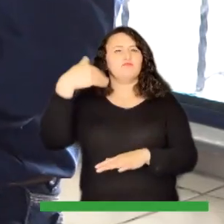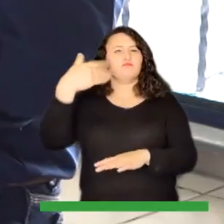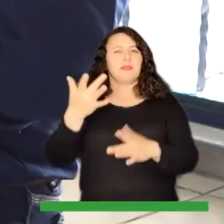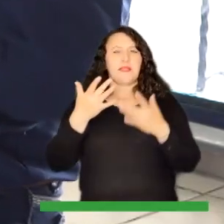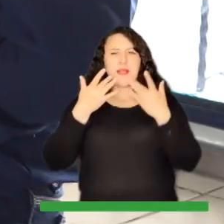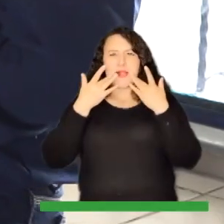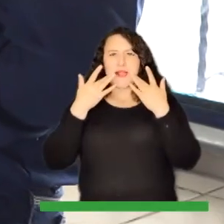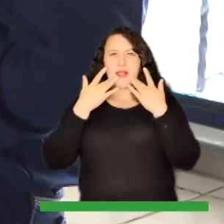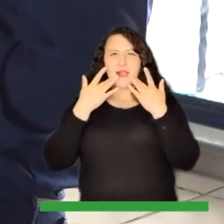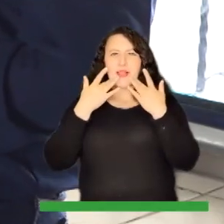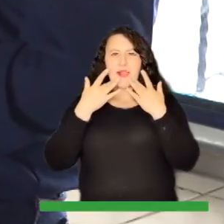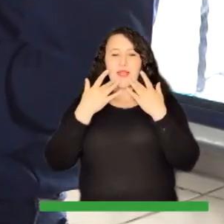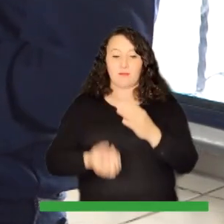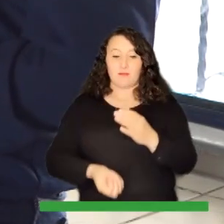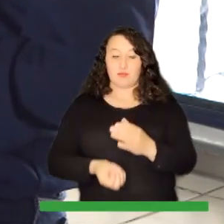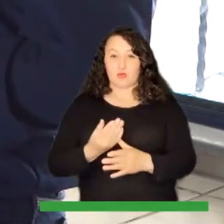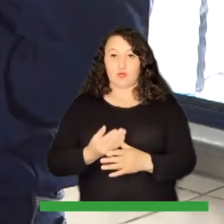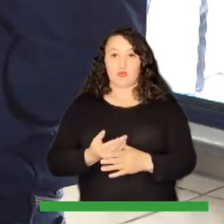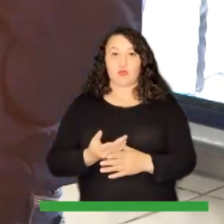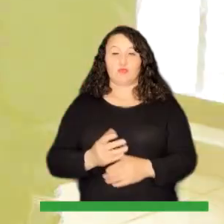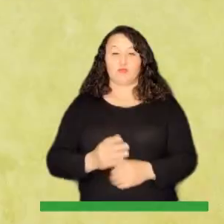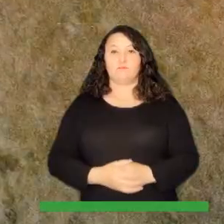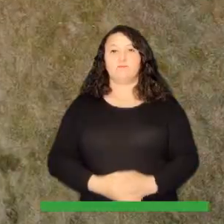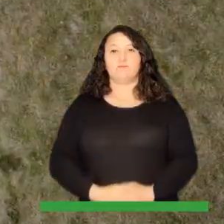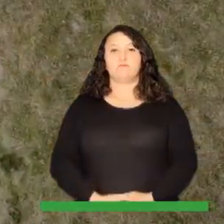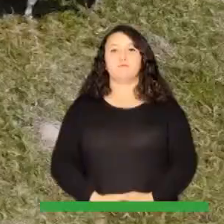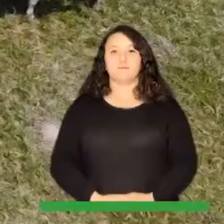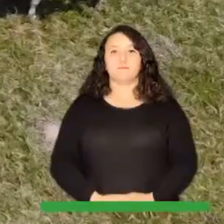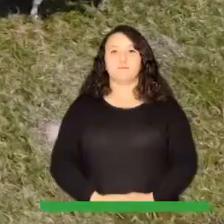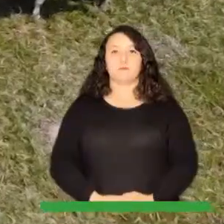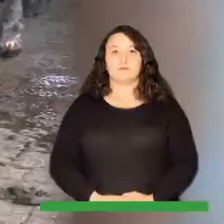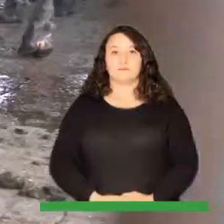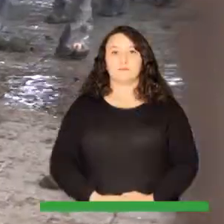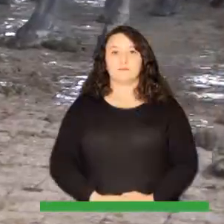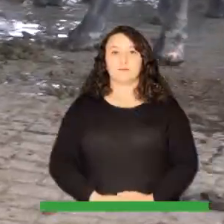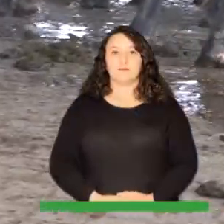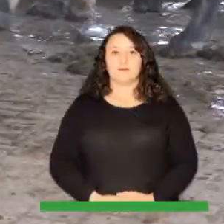la inocuidad del producto que se va a consumir.